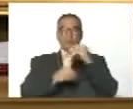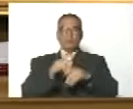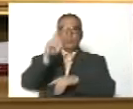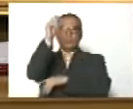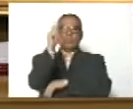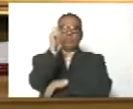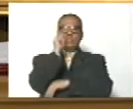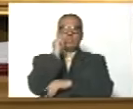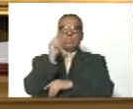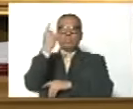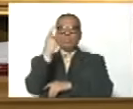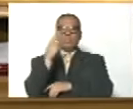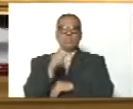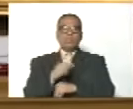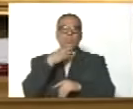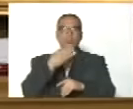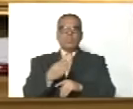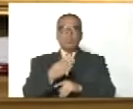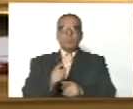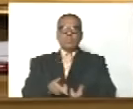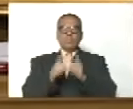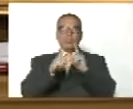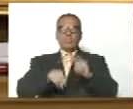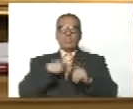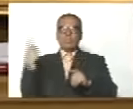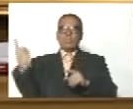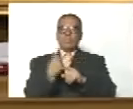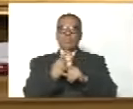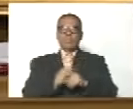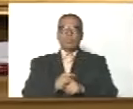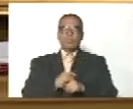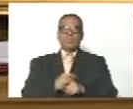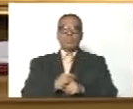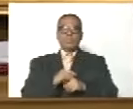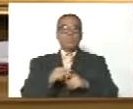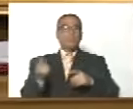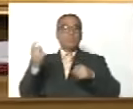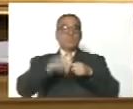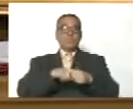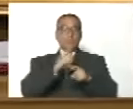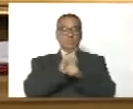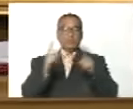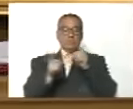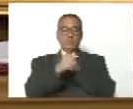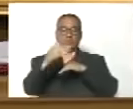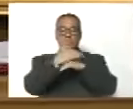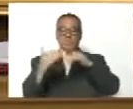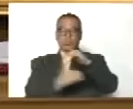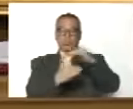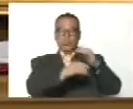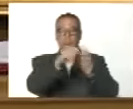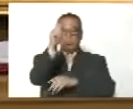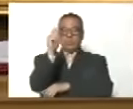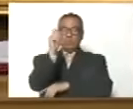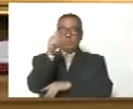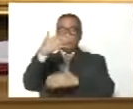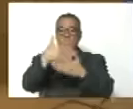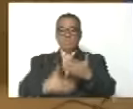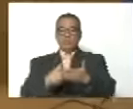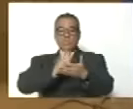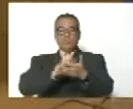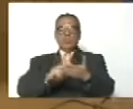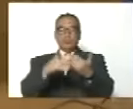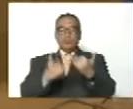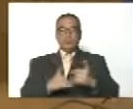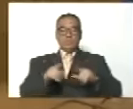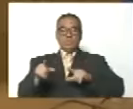los diputados principales solicitando permiso para ausentarse e incorporar a sus suplentes respectivos indicados en lista anexa. Es